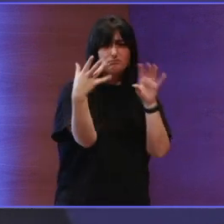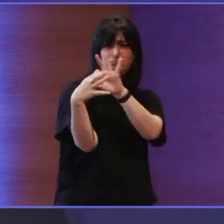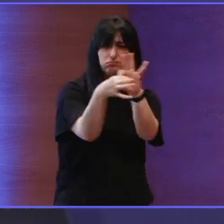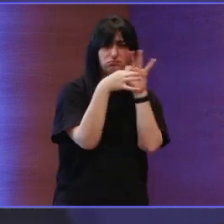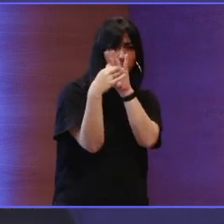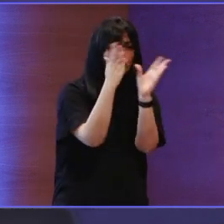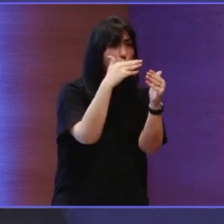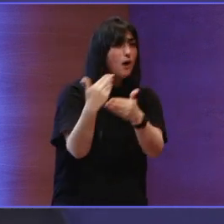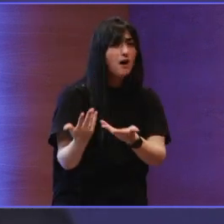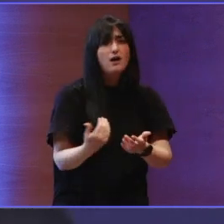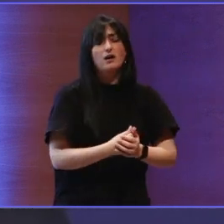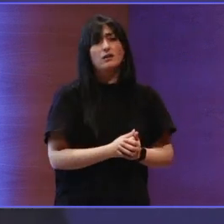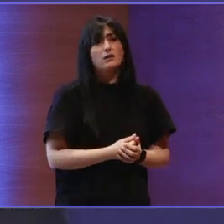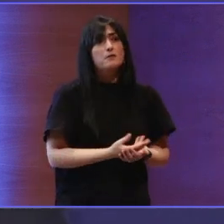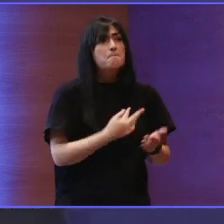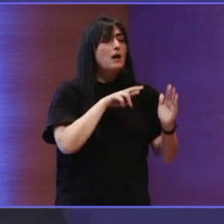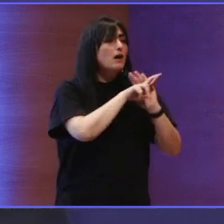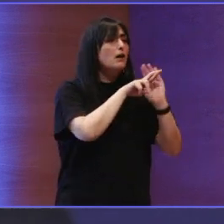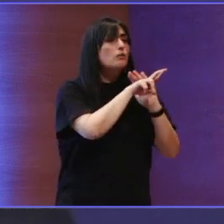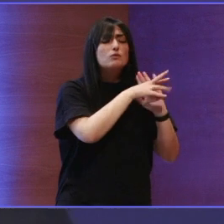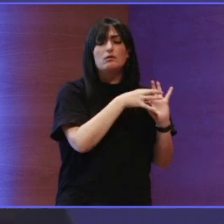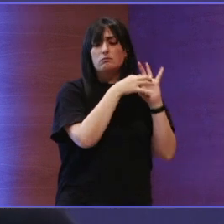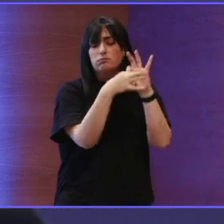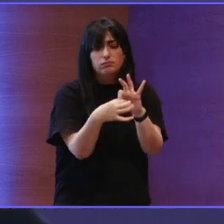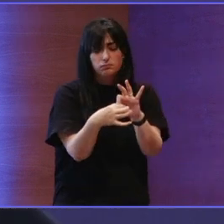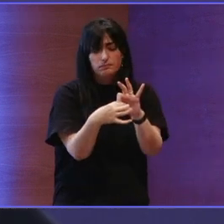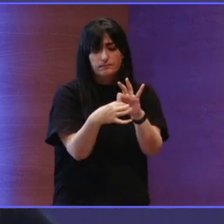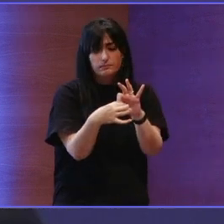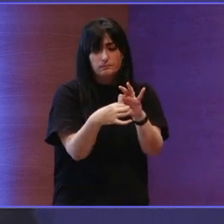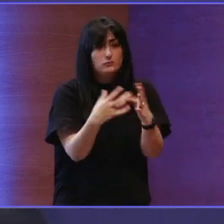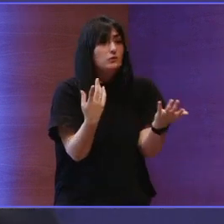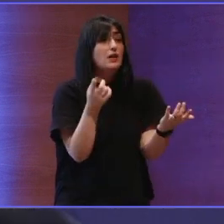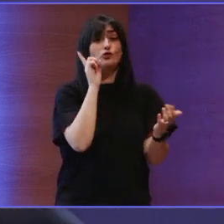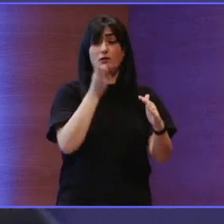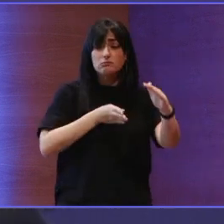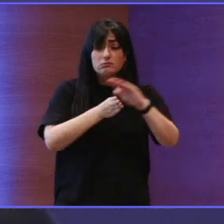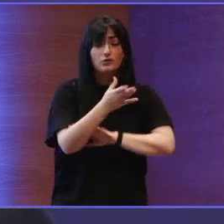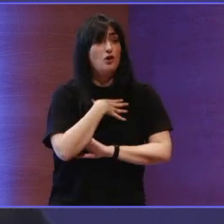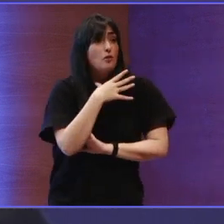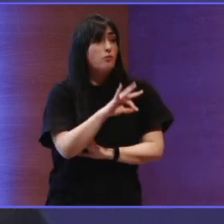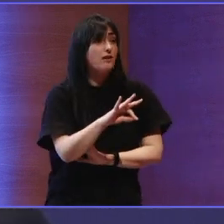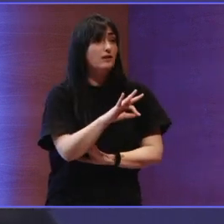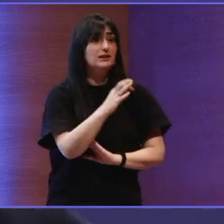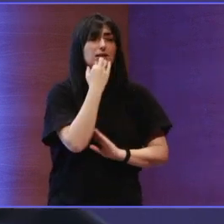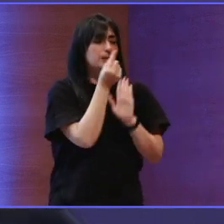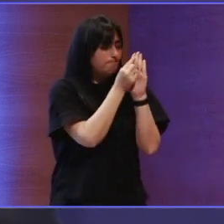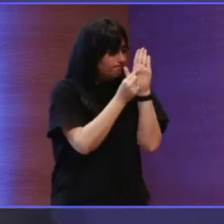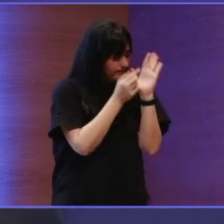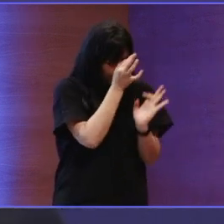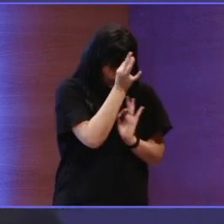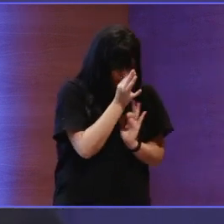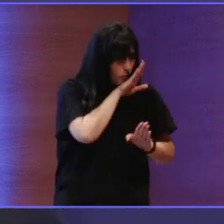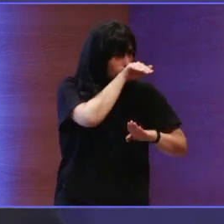e de recursos vinculados O sea a los que solo se podía acceder si cumple no cumplía determinados requisitos no